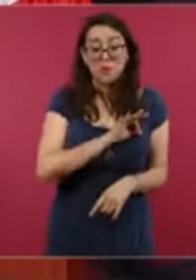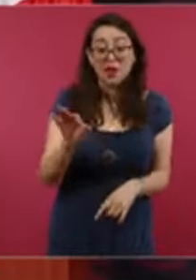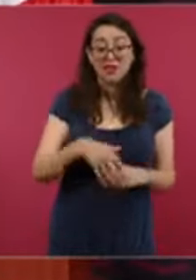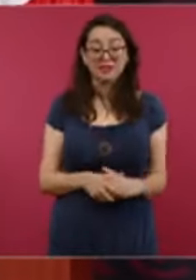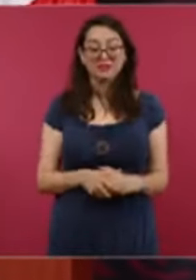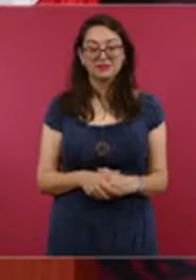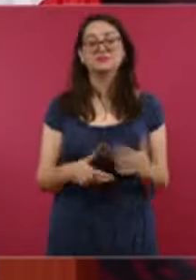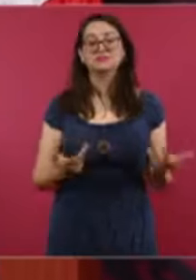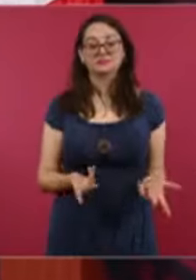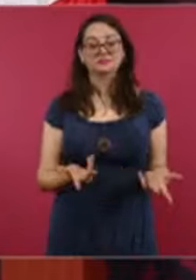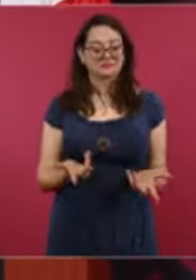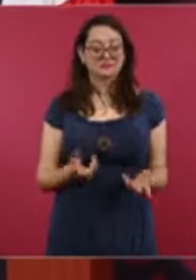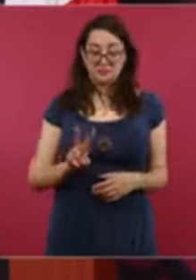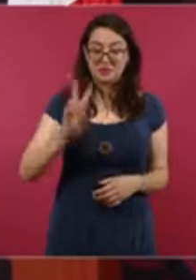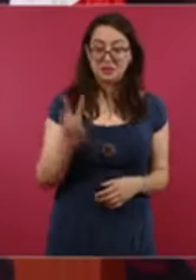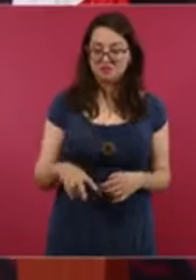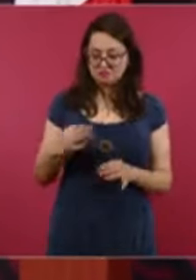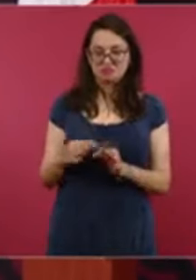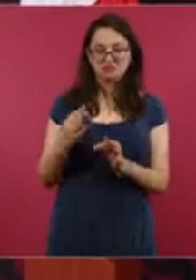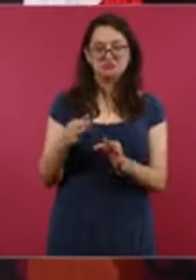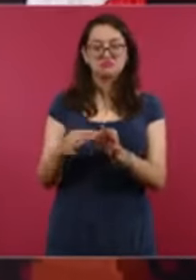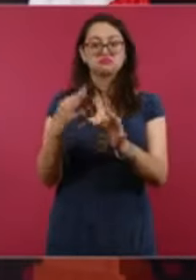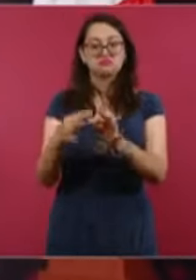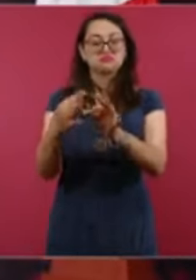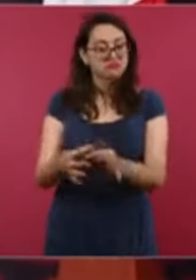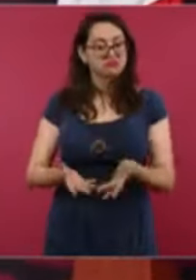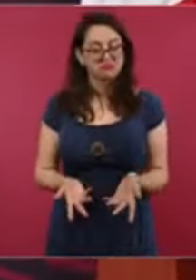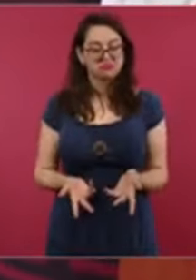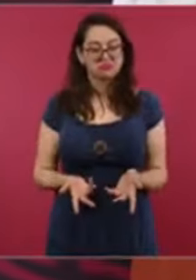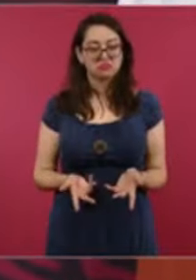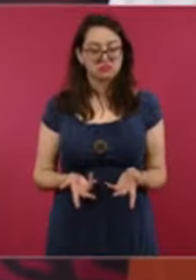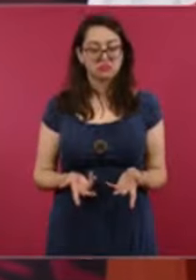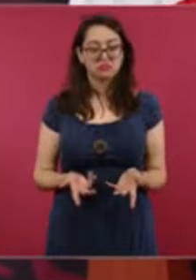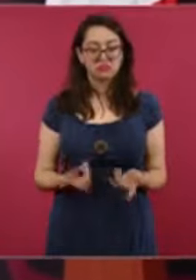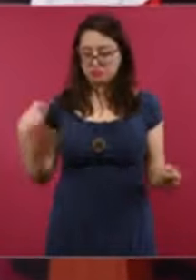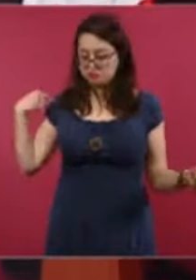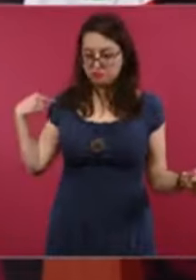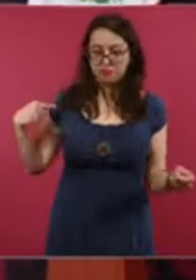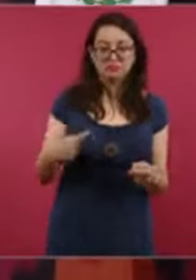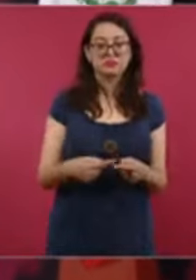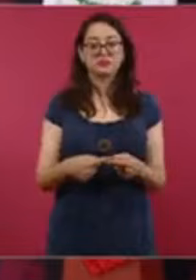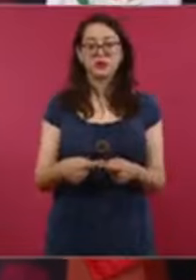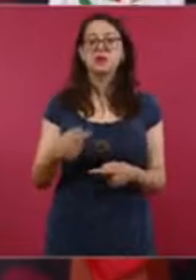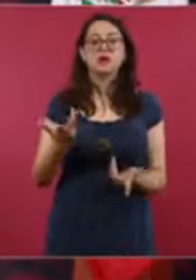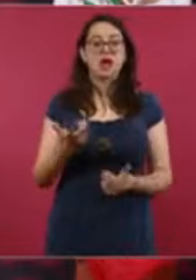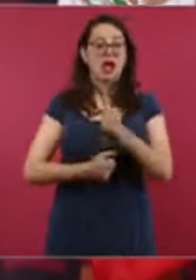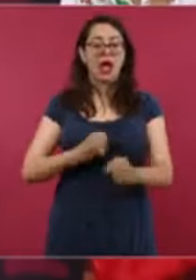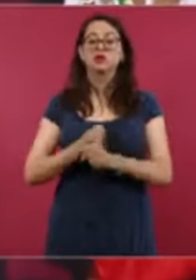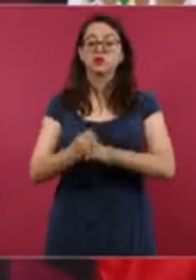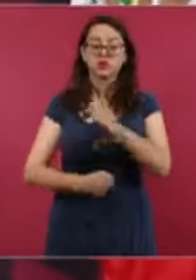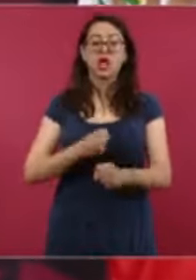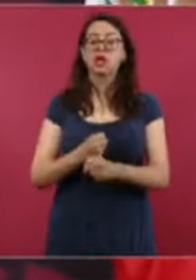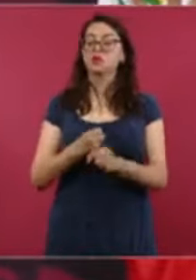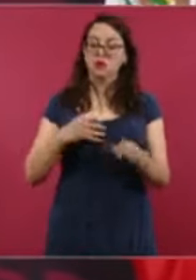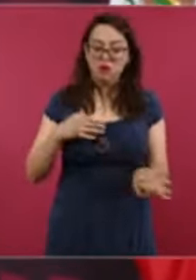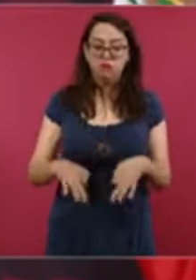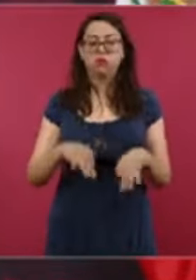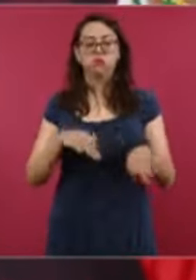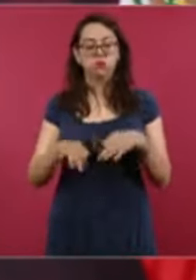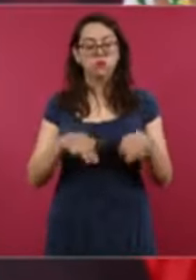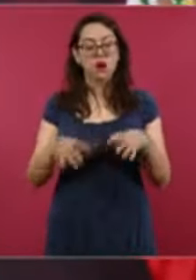resultados. Estamos ya recogiendo, cosechando los frutos de un trabajo de muchos años de millones de